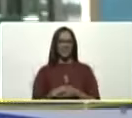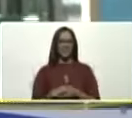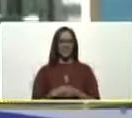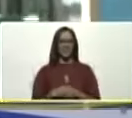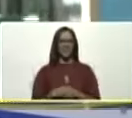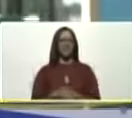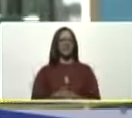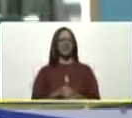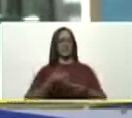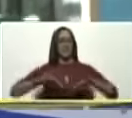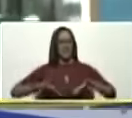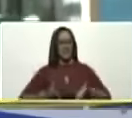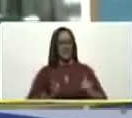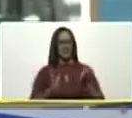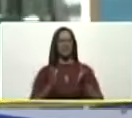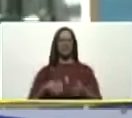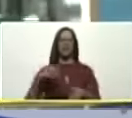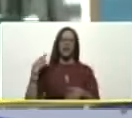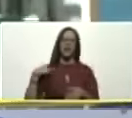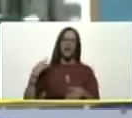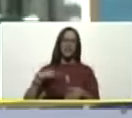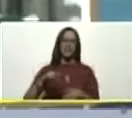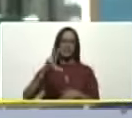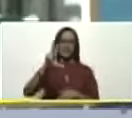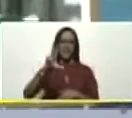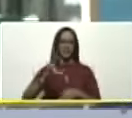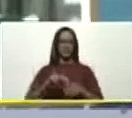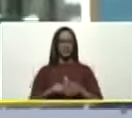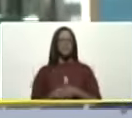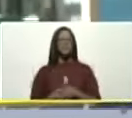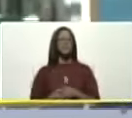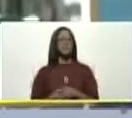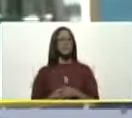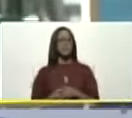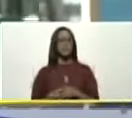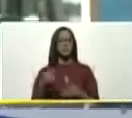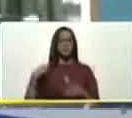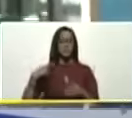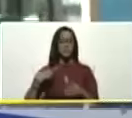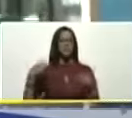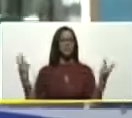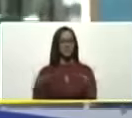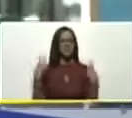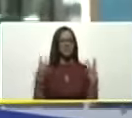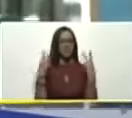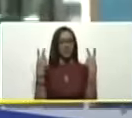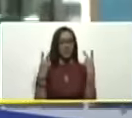nació el Estado de la Tercera República, que fue la República Victoriosa.